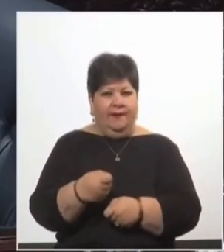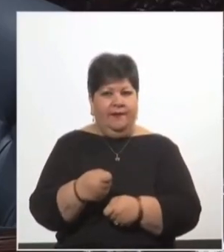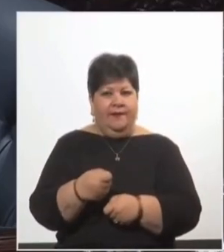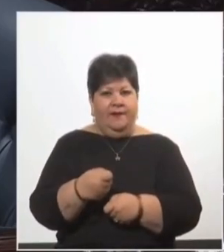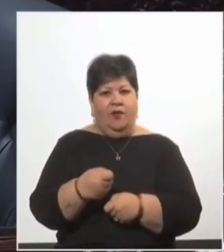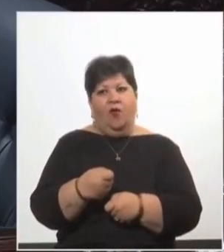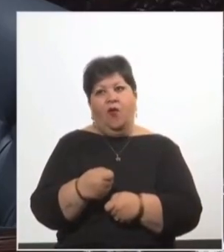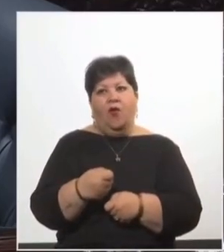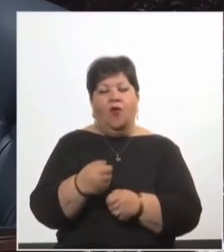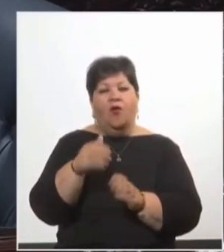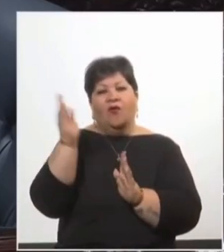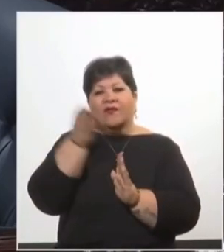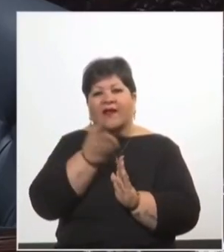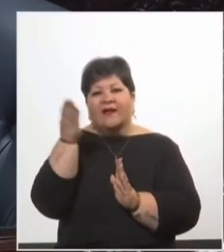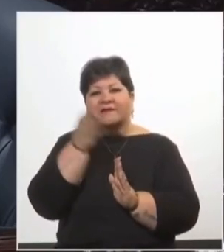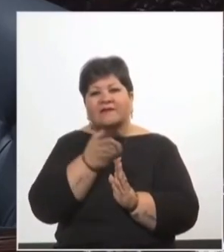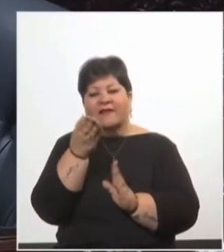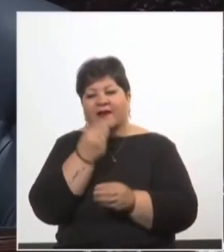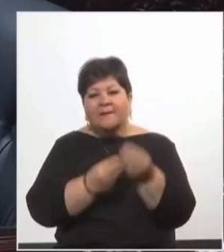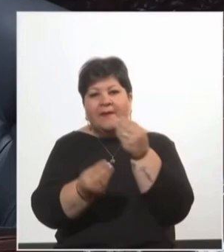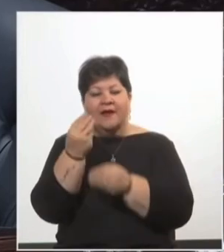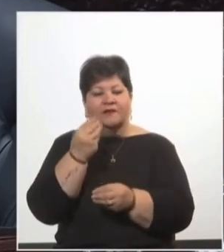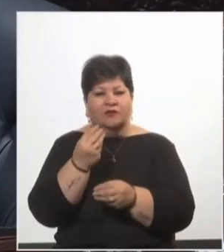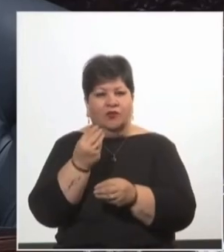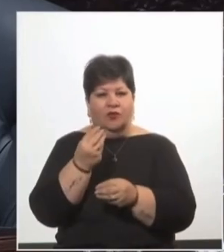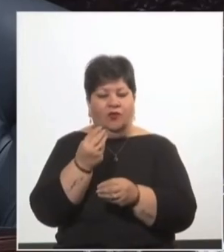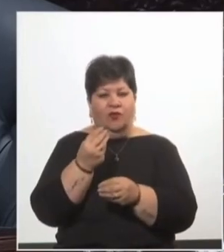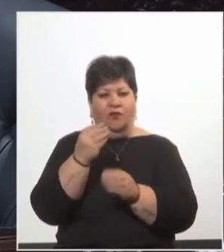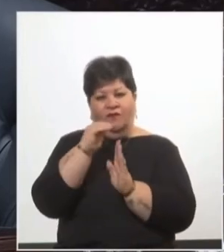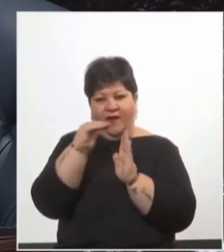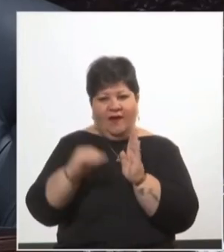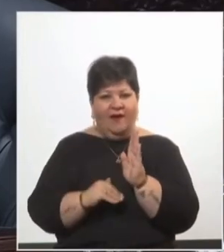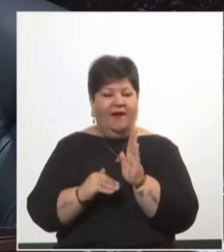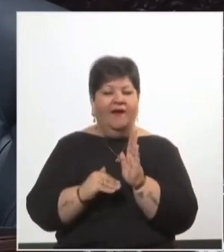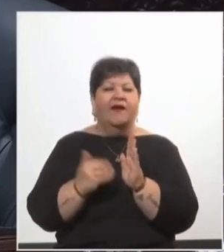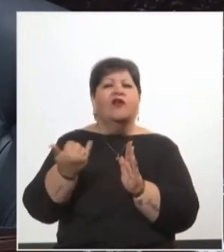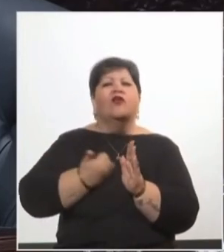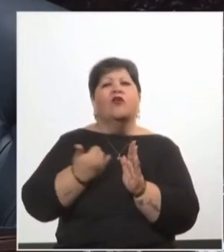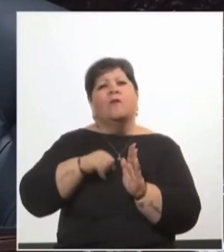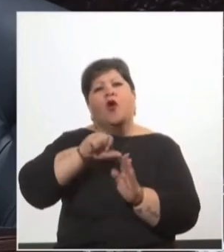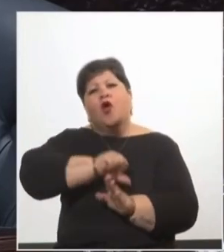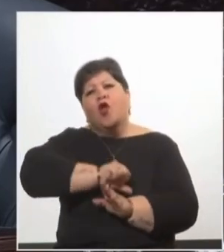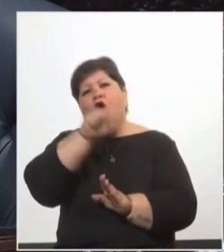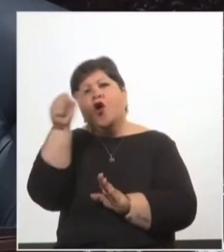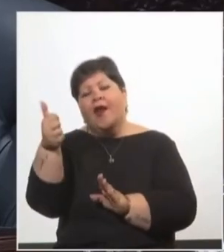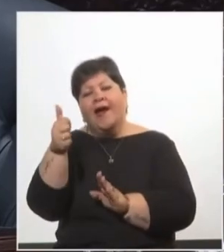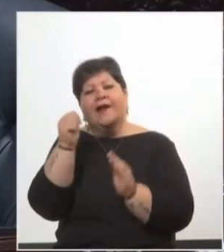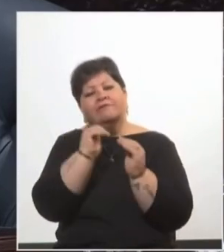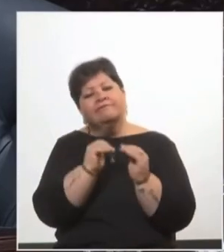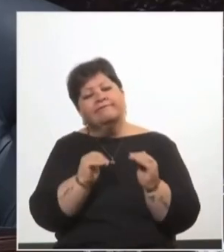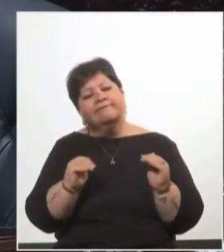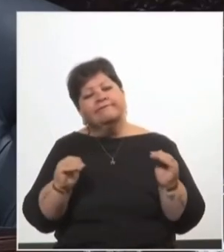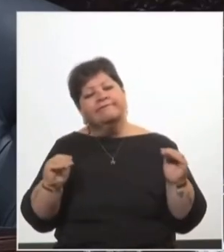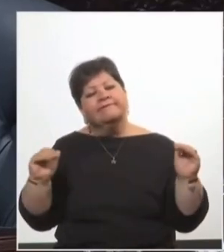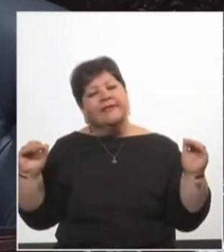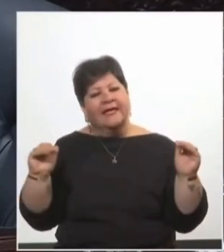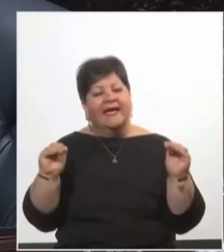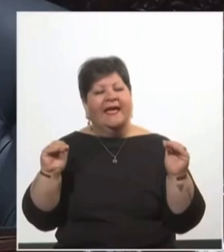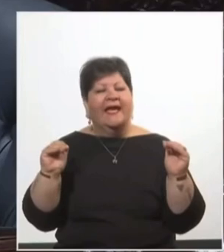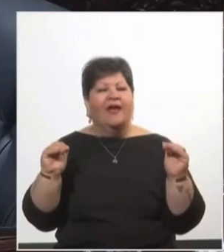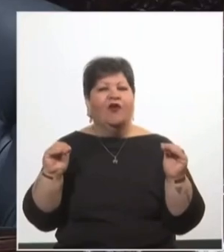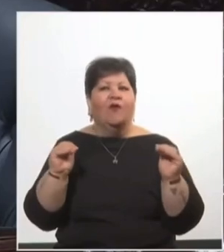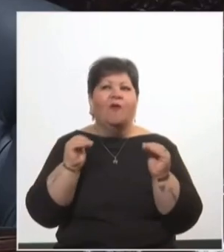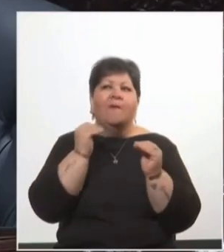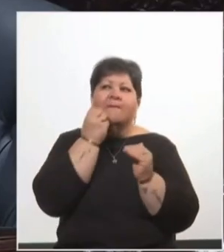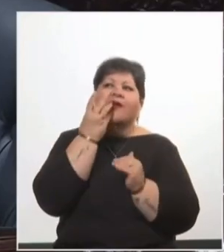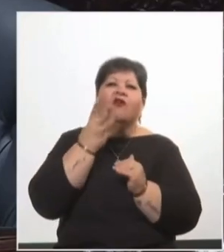de reemplazo. Es cómo se logra una formulación equilibrada en los costos, es